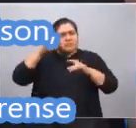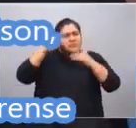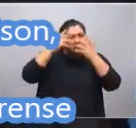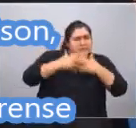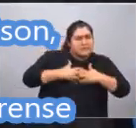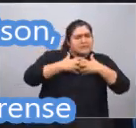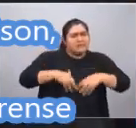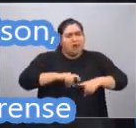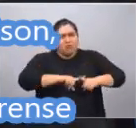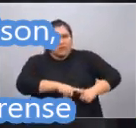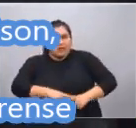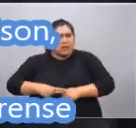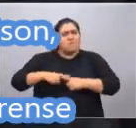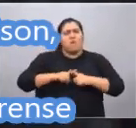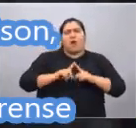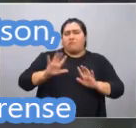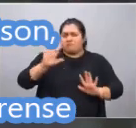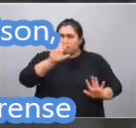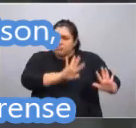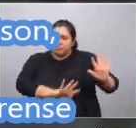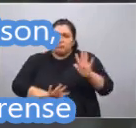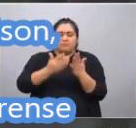pensando, elaborando.